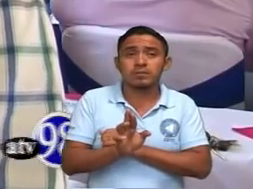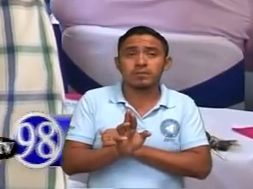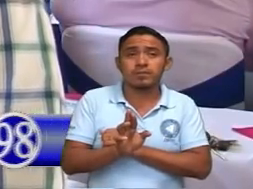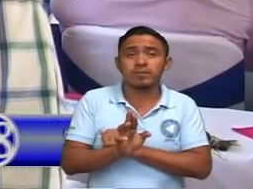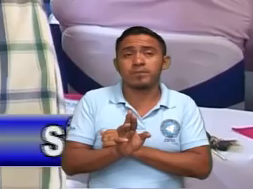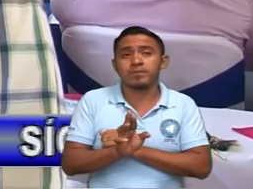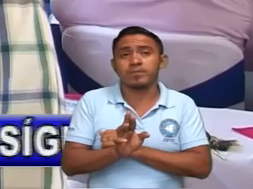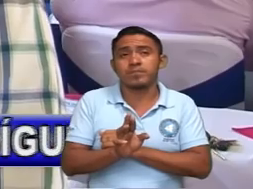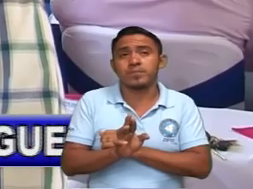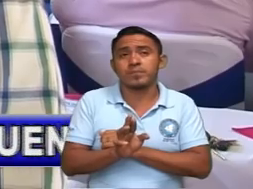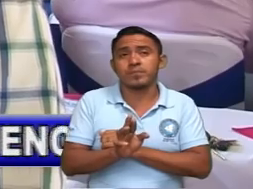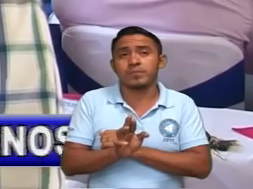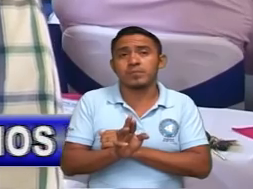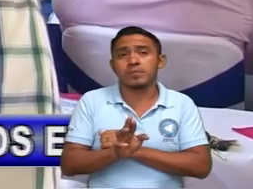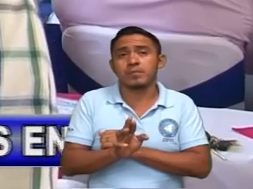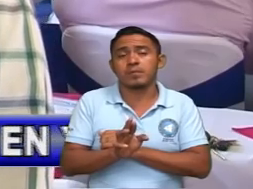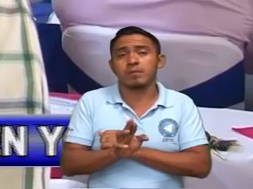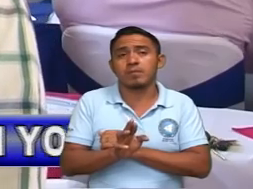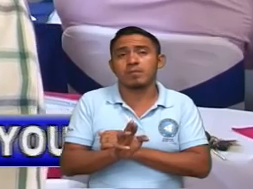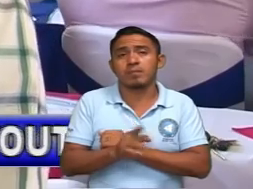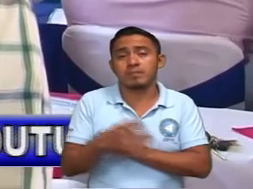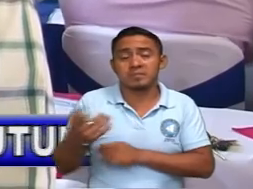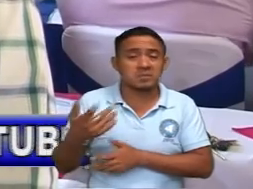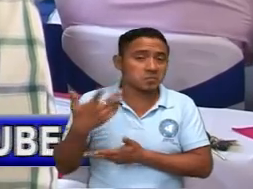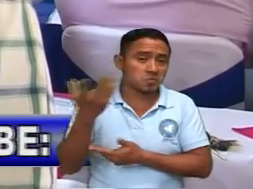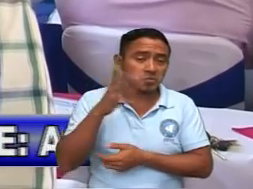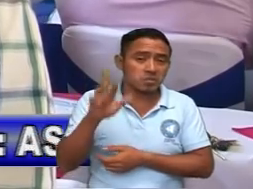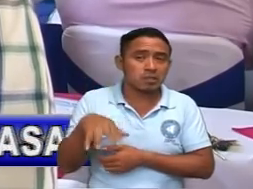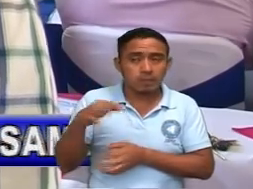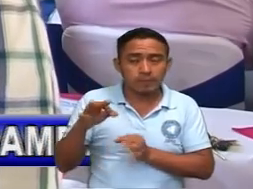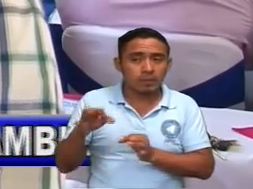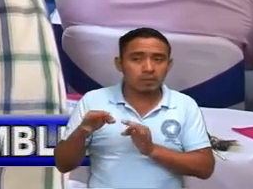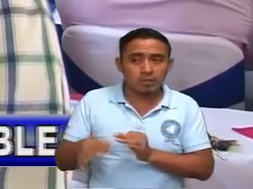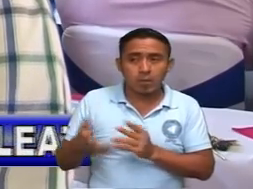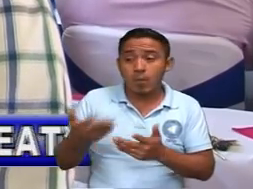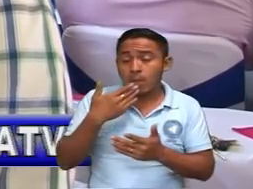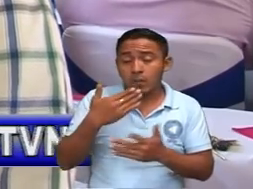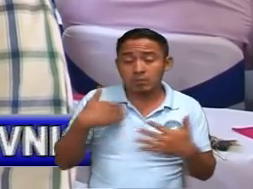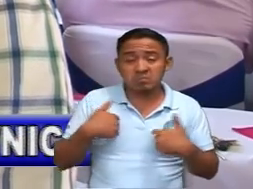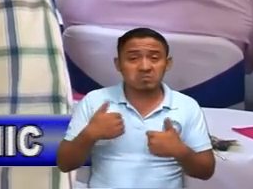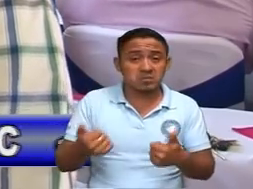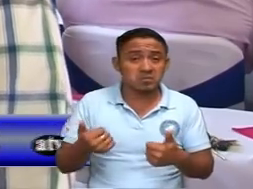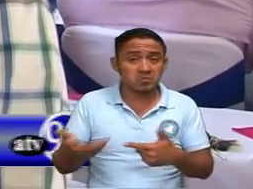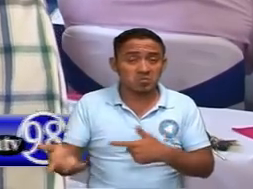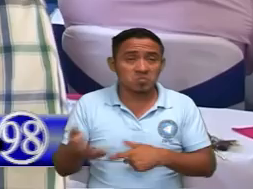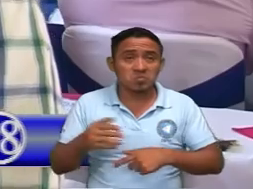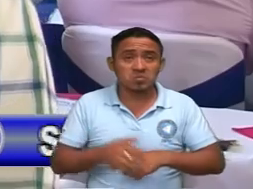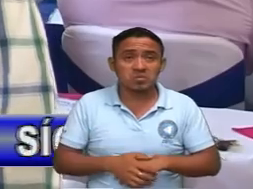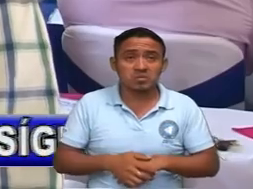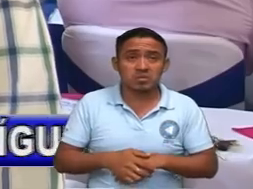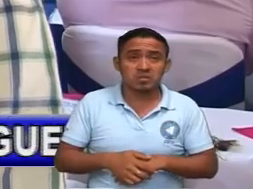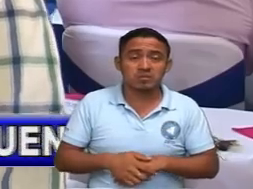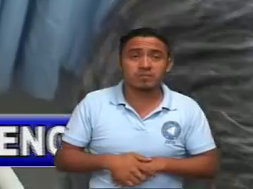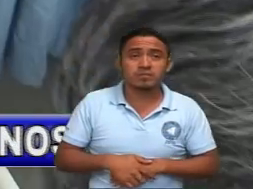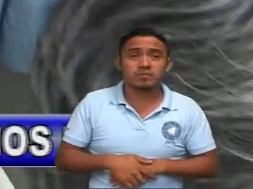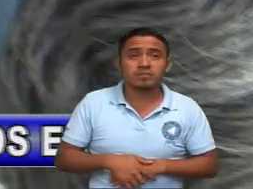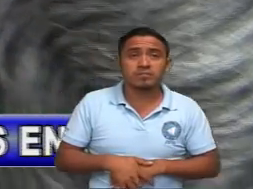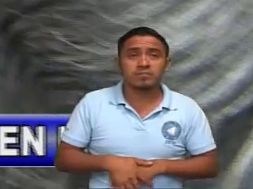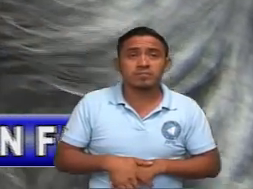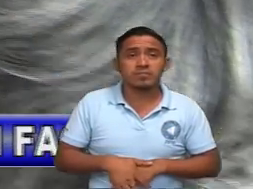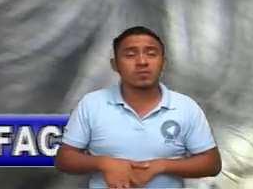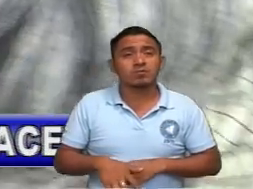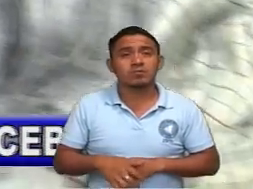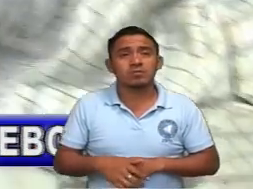tiene, digamos, bastantes estándares altos en cuanto a esta cosa del recién nacido, ¿no?